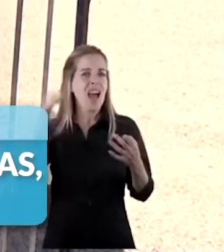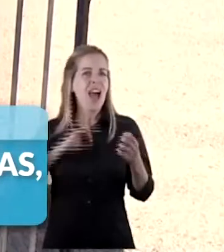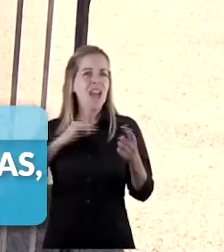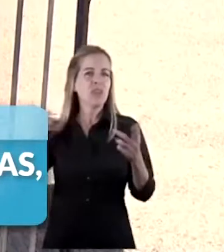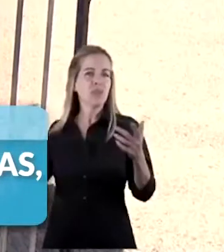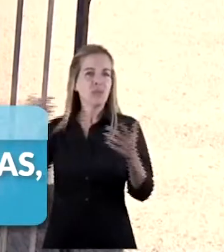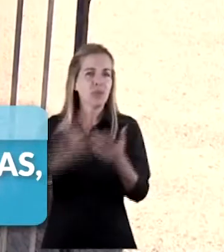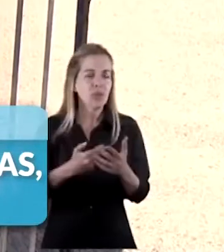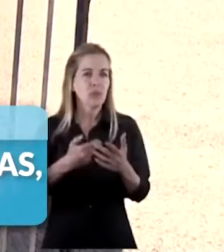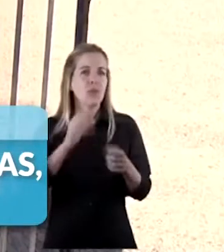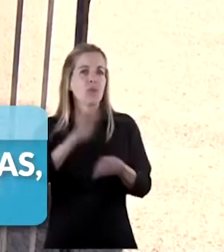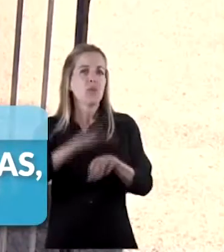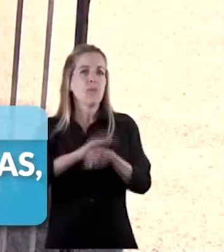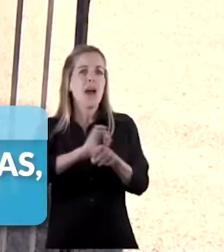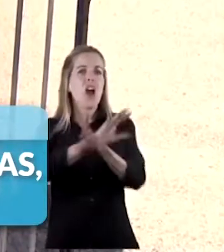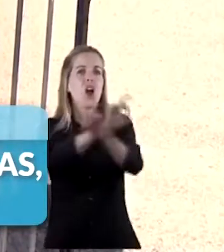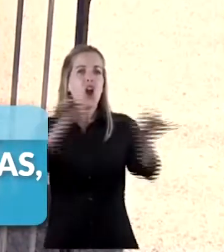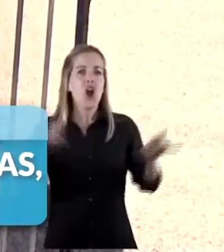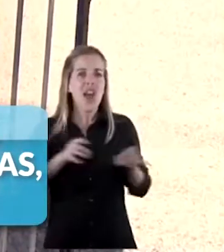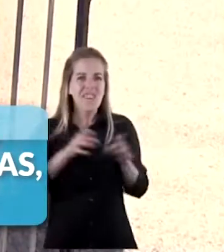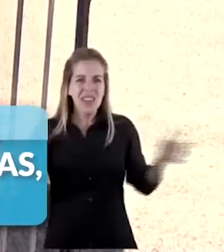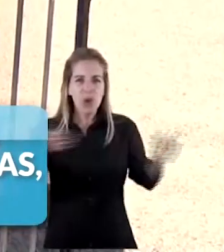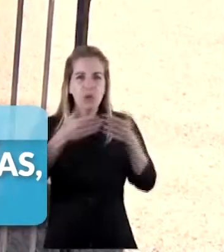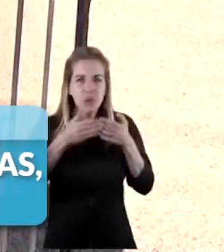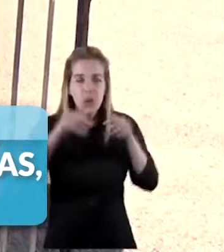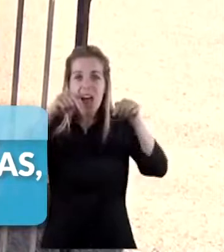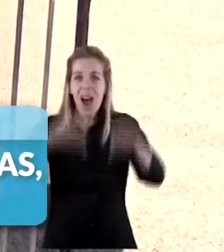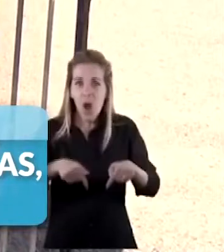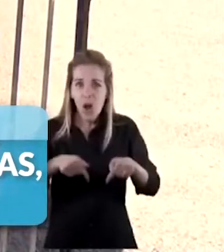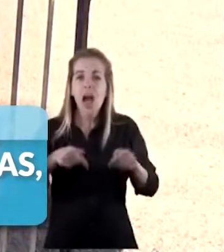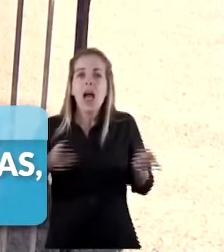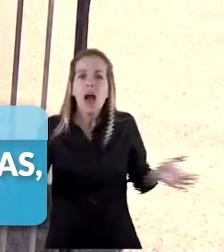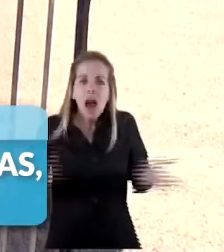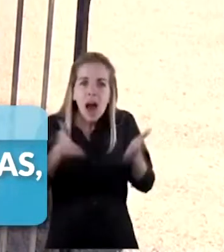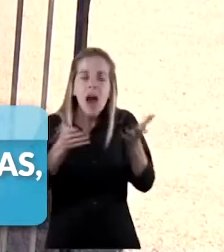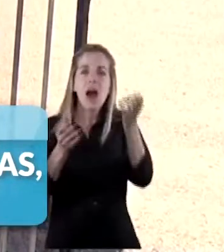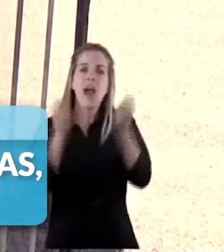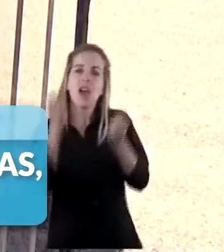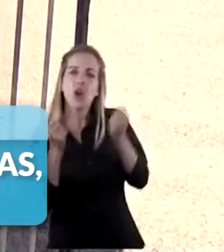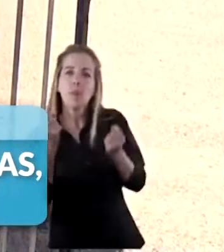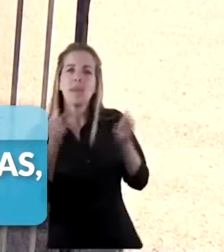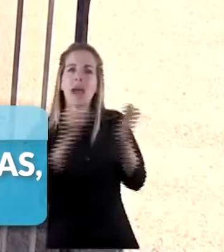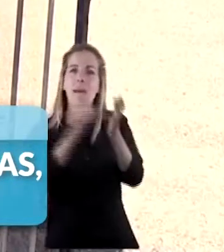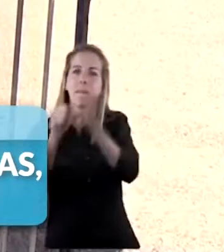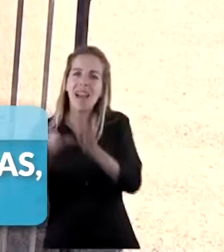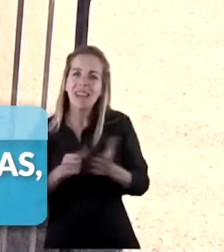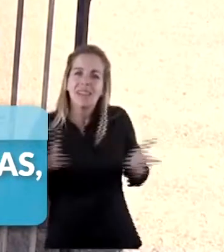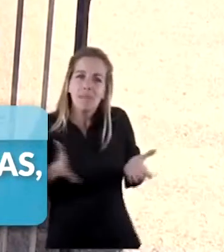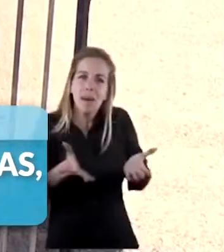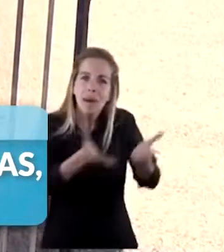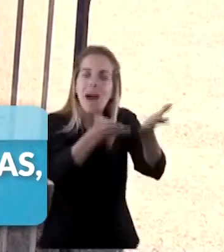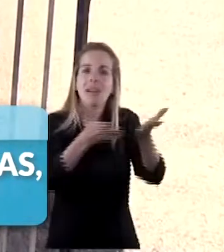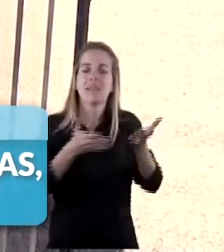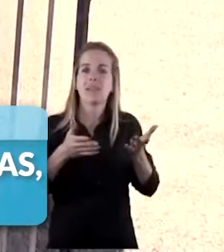pandemia ha causado, vuelva a producir, vuelva a crecer, vuelva a integrar sociedades, y lo que menos necesita es